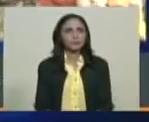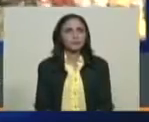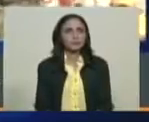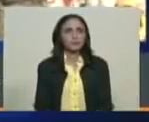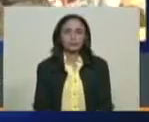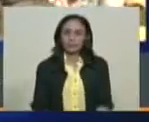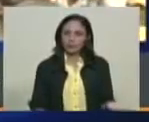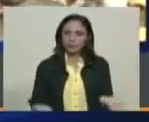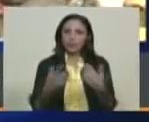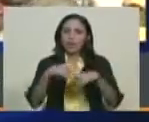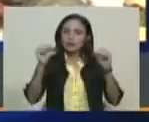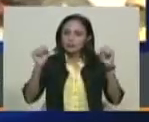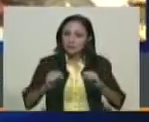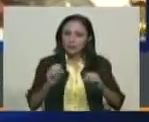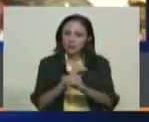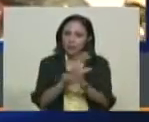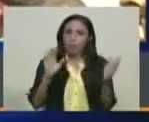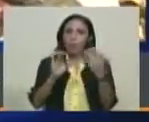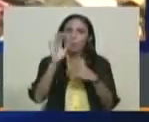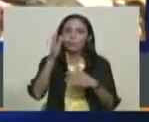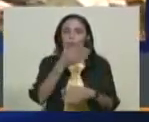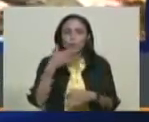Para decirle sí al futuro.